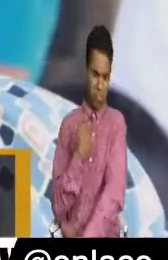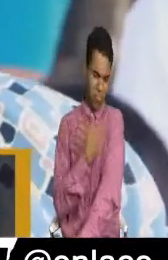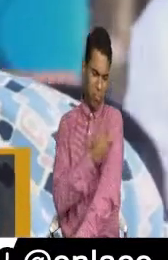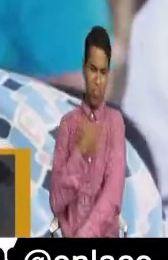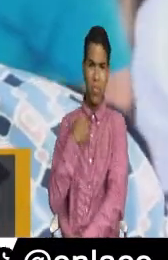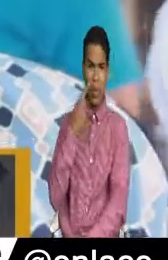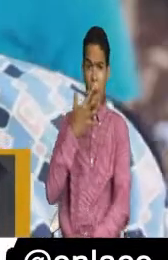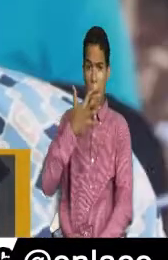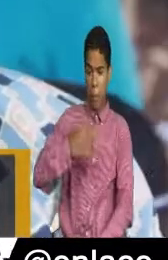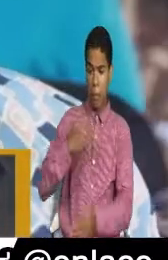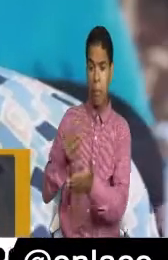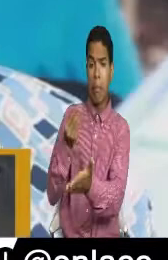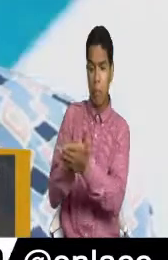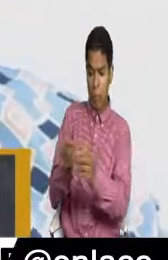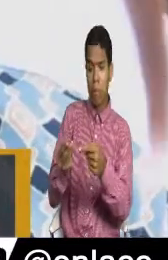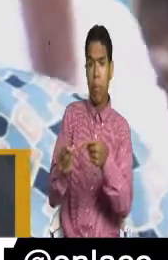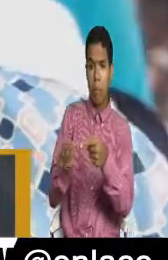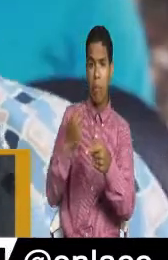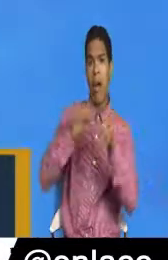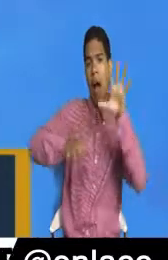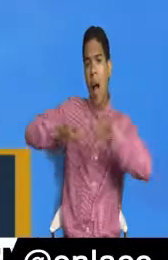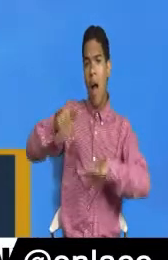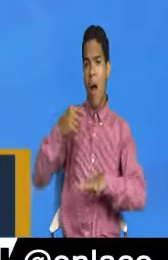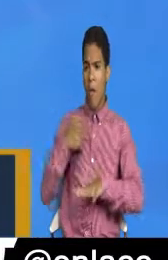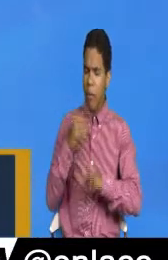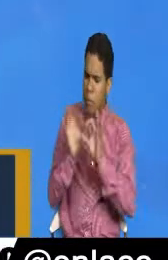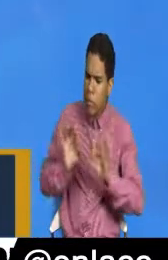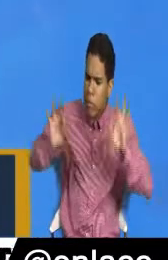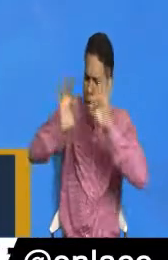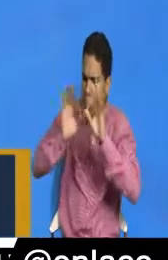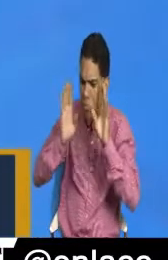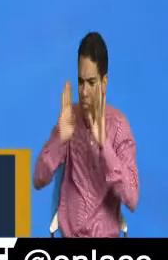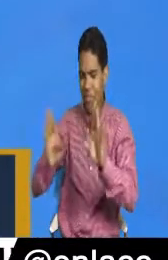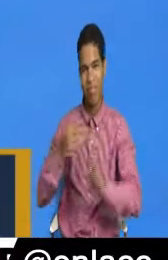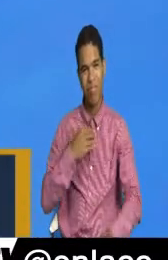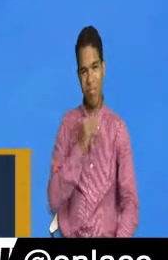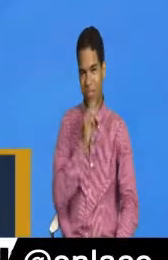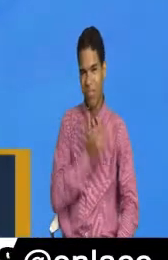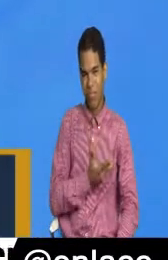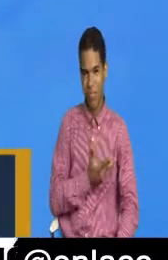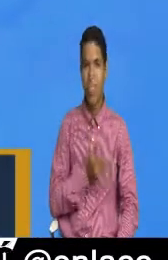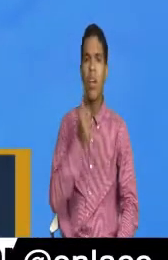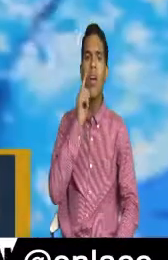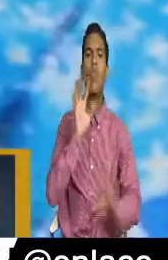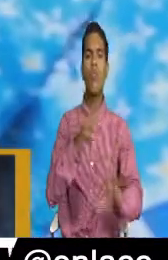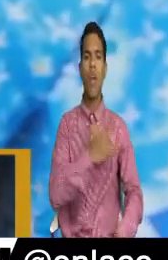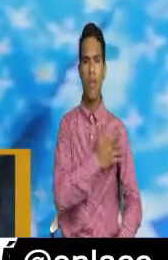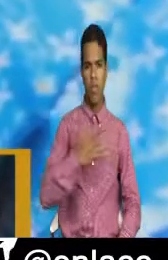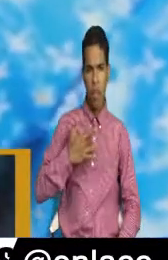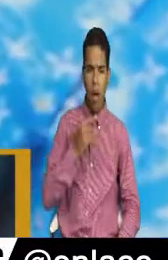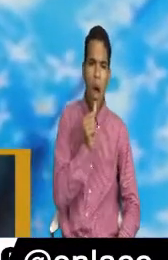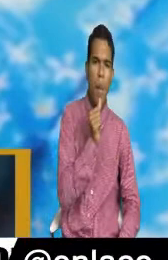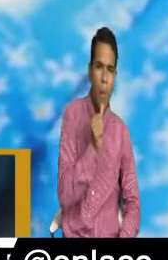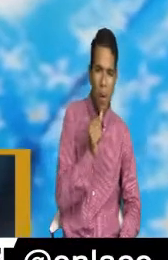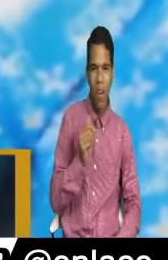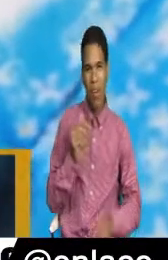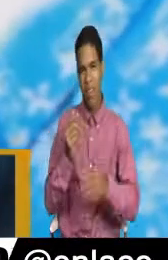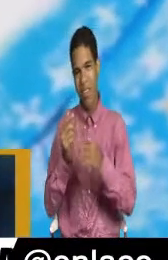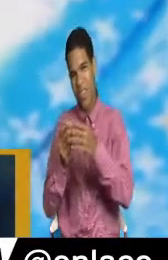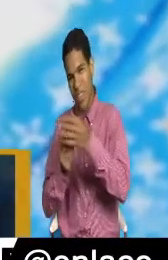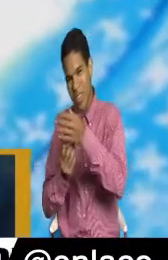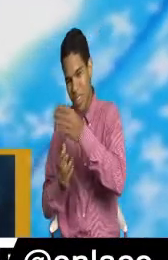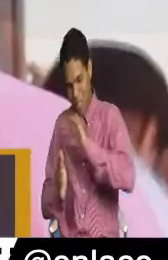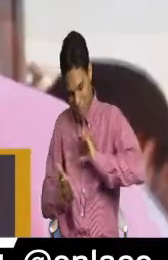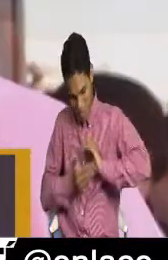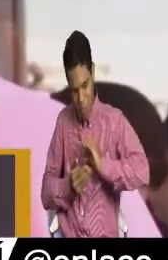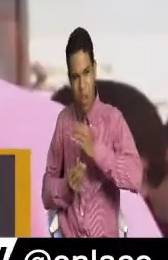lo que pasa es que muchas personas no las aprecian, ¿sí? IPS públicas y privadas se acogieron a la iniciativa denominada Día de Ponerse